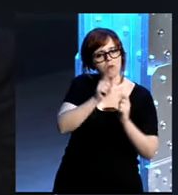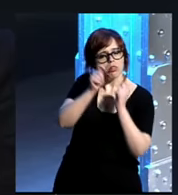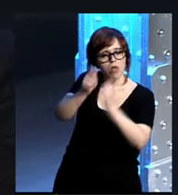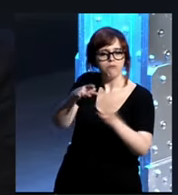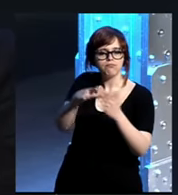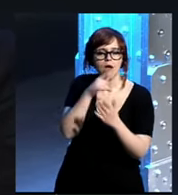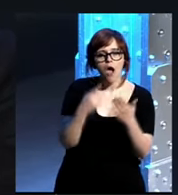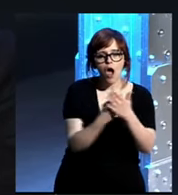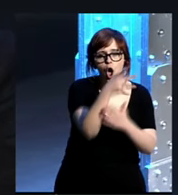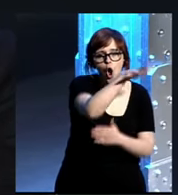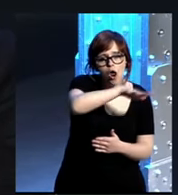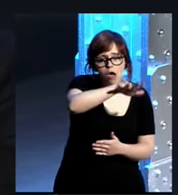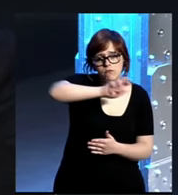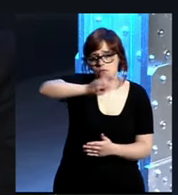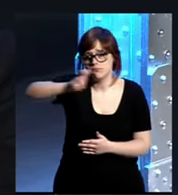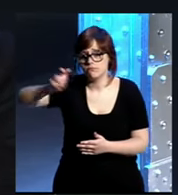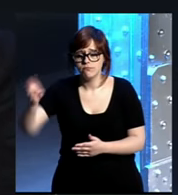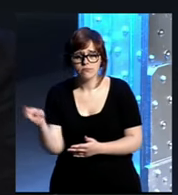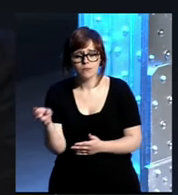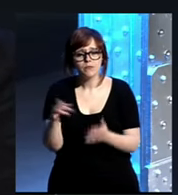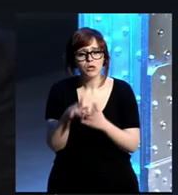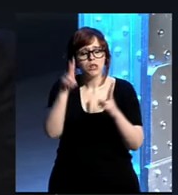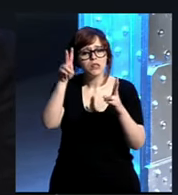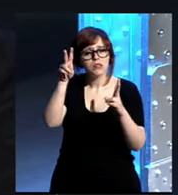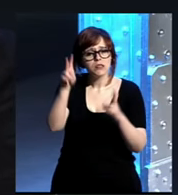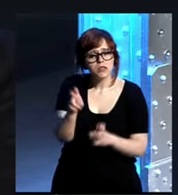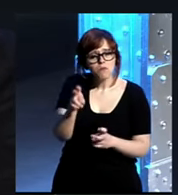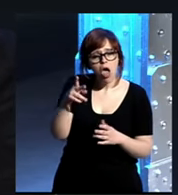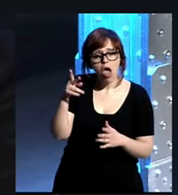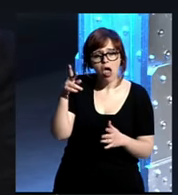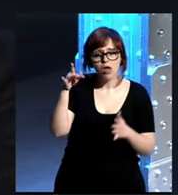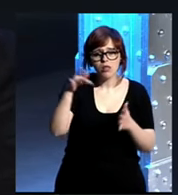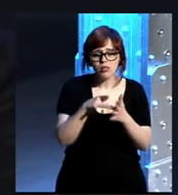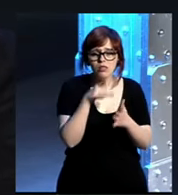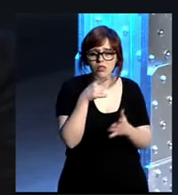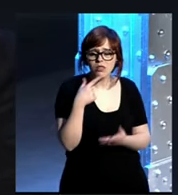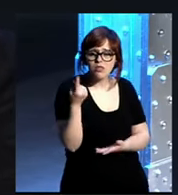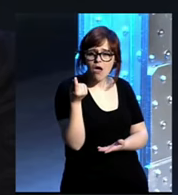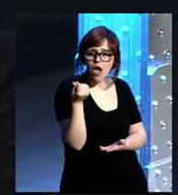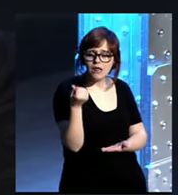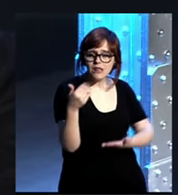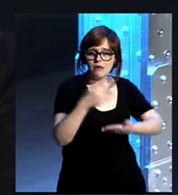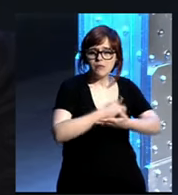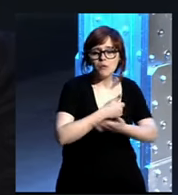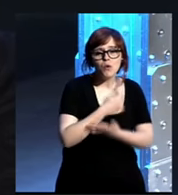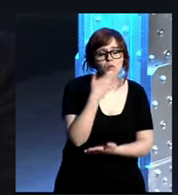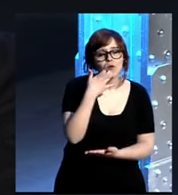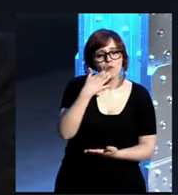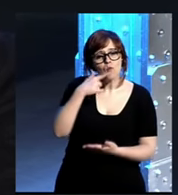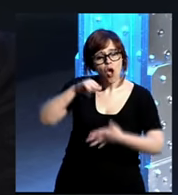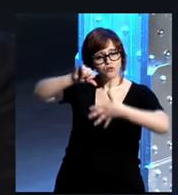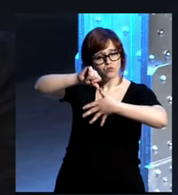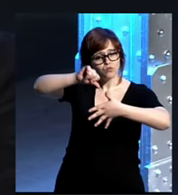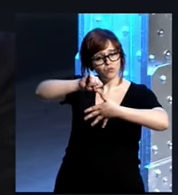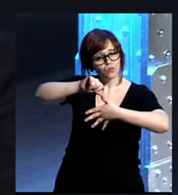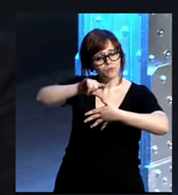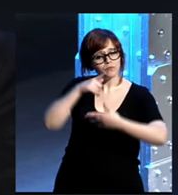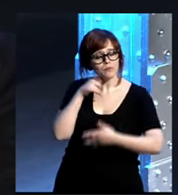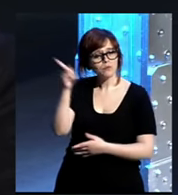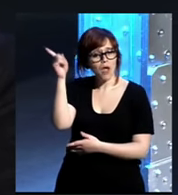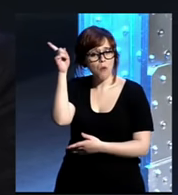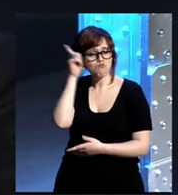hay otro elemento importante, por ejemplo, la parte de rentas, la capacidad de comercializar smartphones en América Latina a 90 o 100